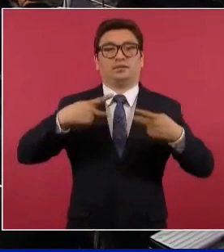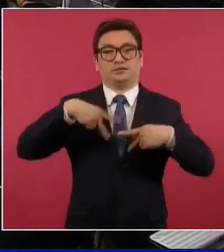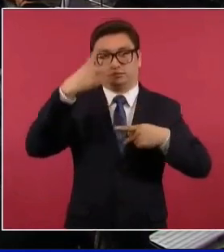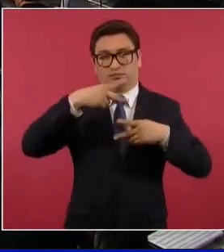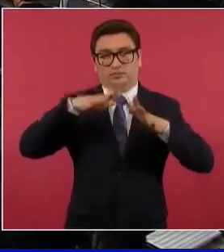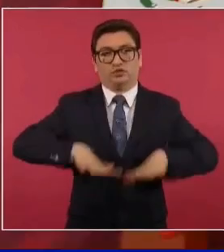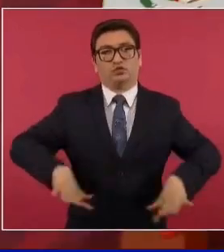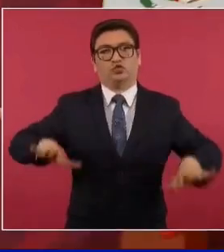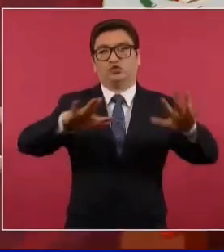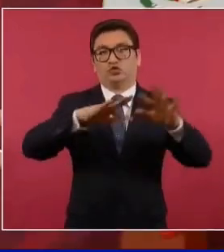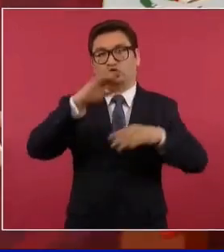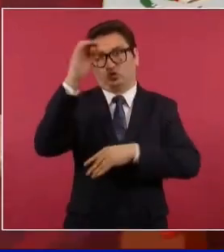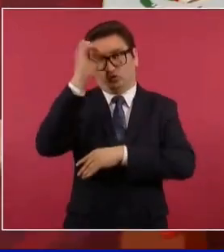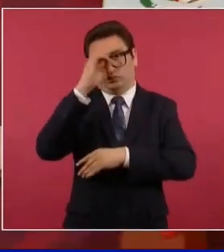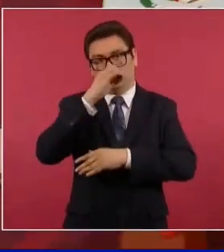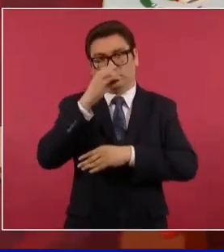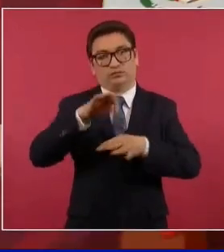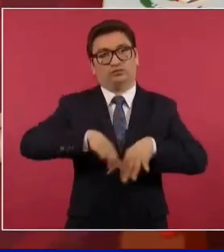que antes